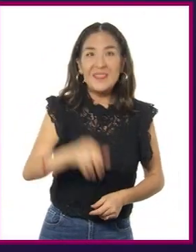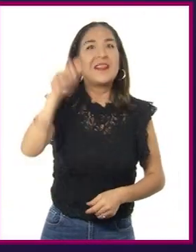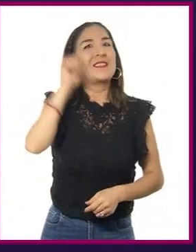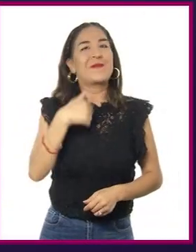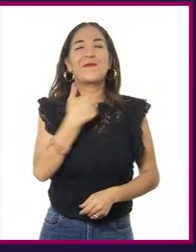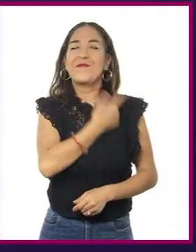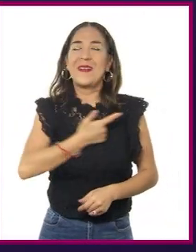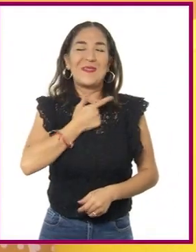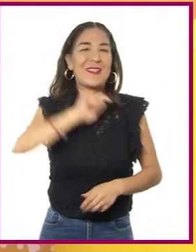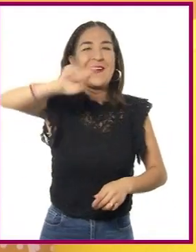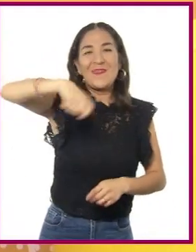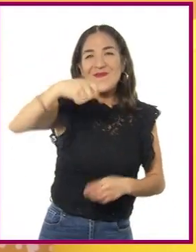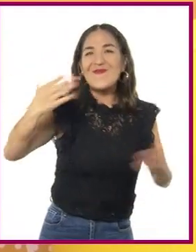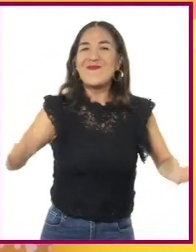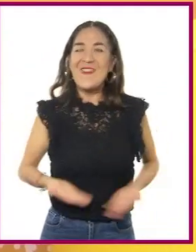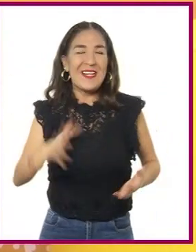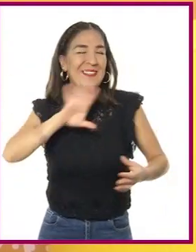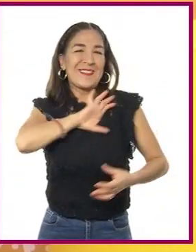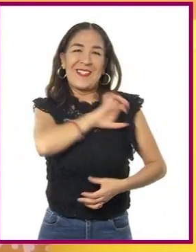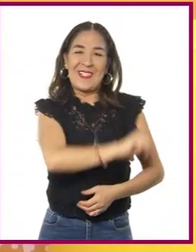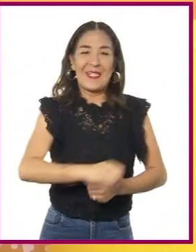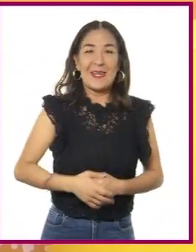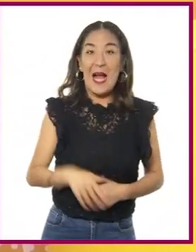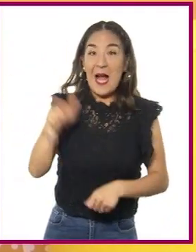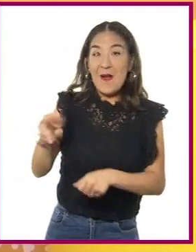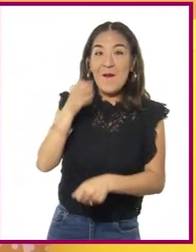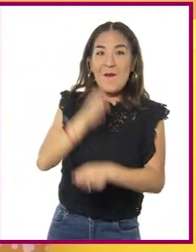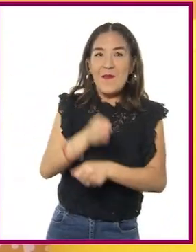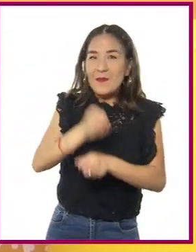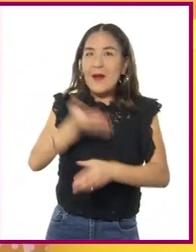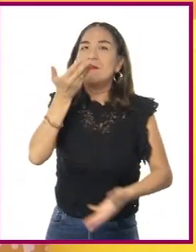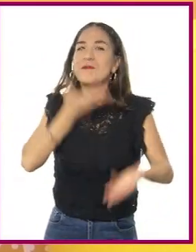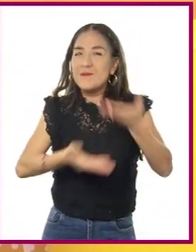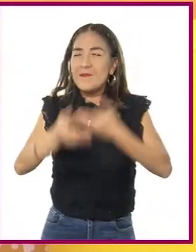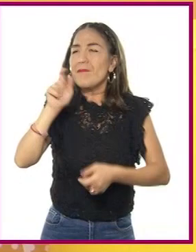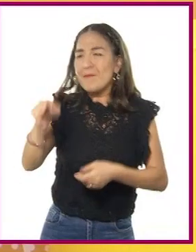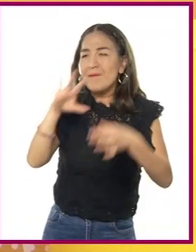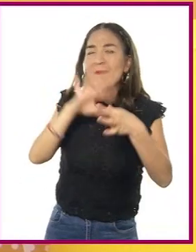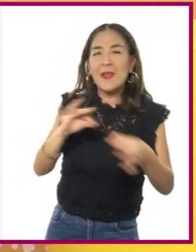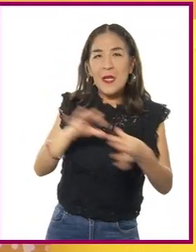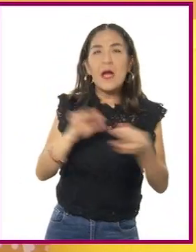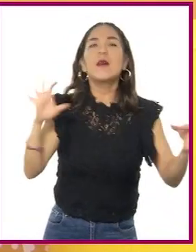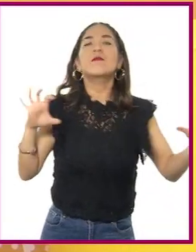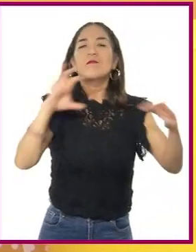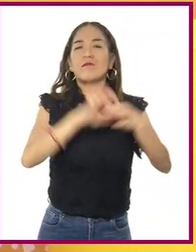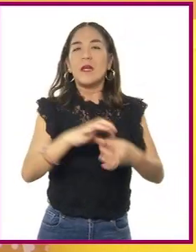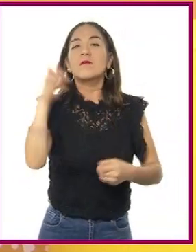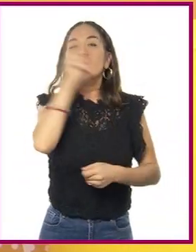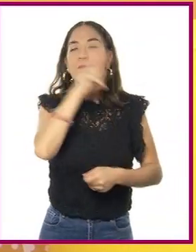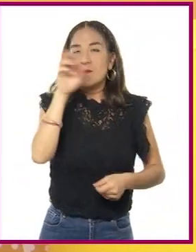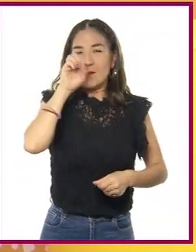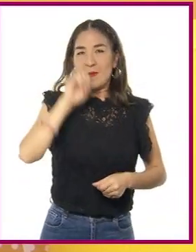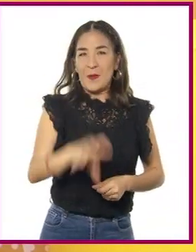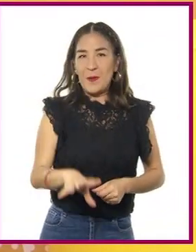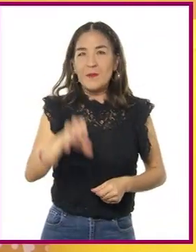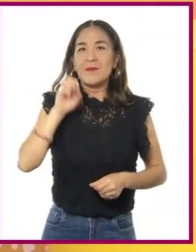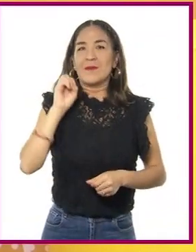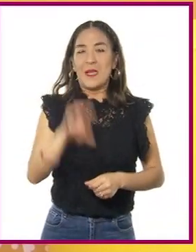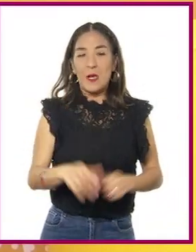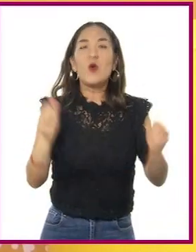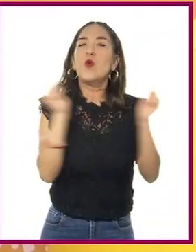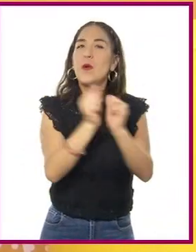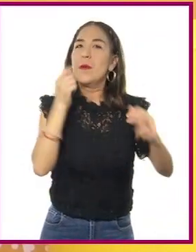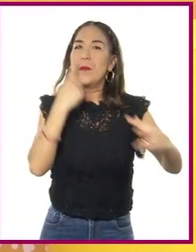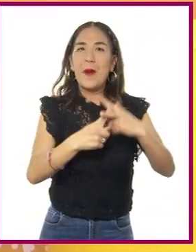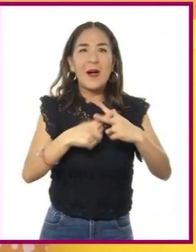Me encanta bailar. Con esto que nos comparte se pueden vincular la respiración, las pulsaciones y las